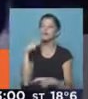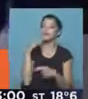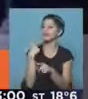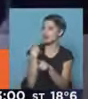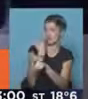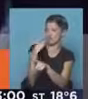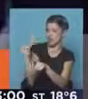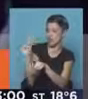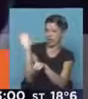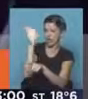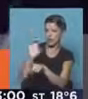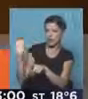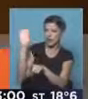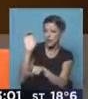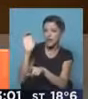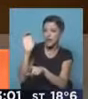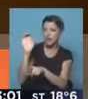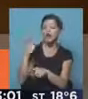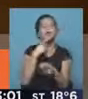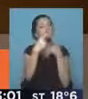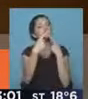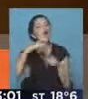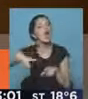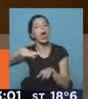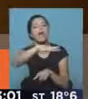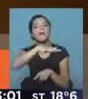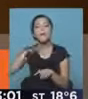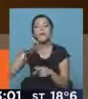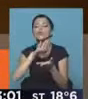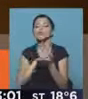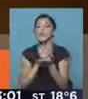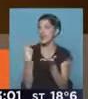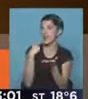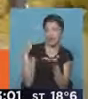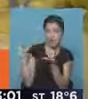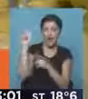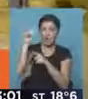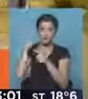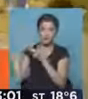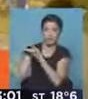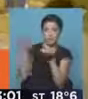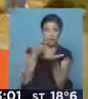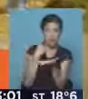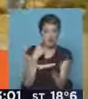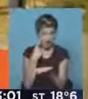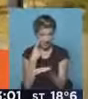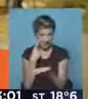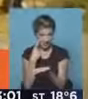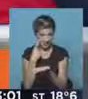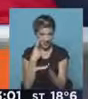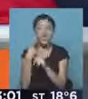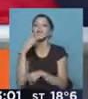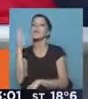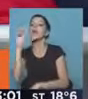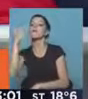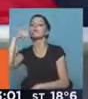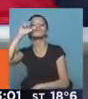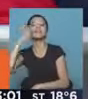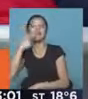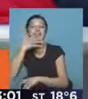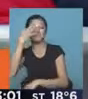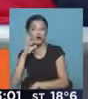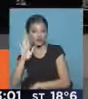confrontación con la Unión Europea con una consulta orientada abiertamente al rechazo de las cuotas de asilo de refugiados establecidas por Bruselas para gestionar